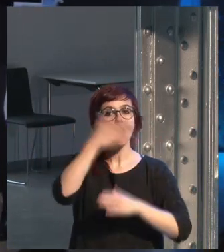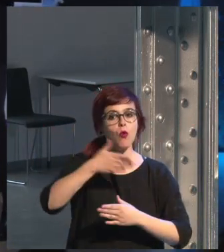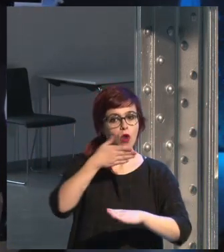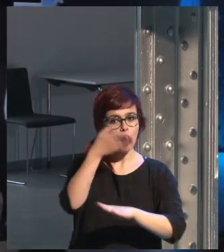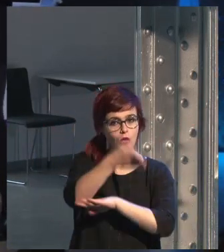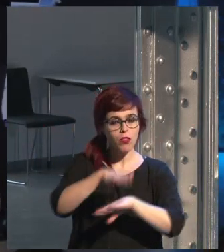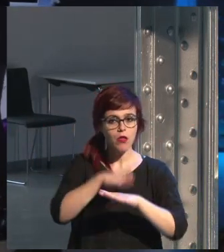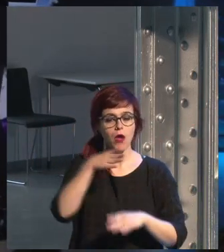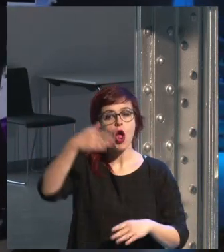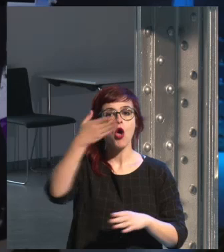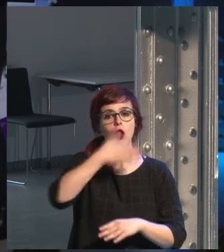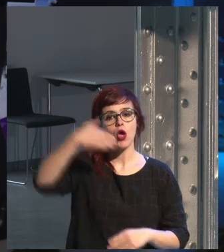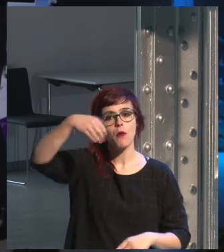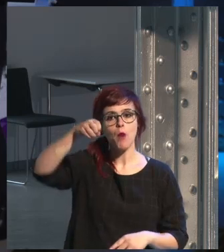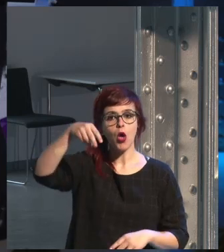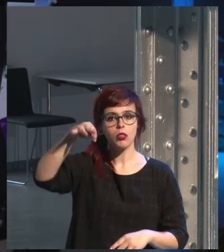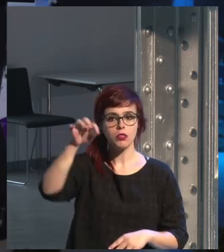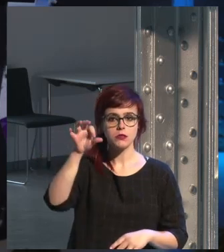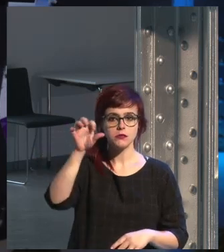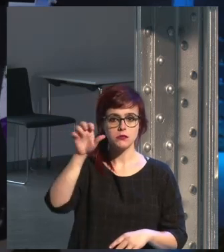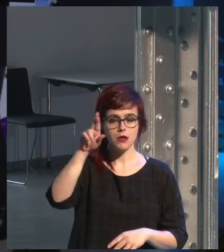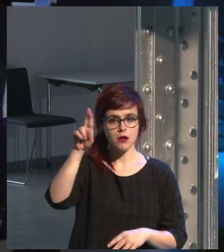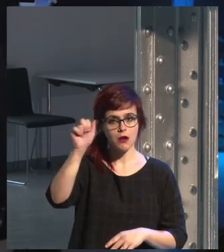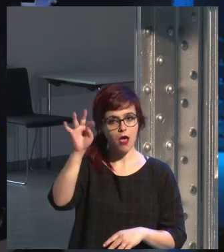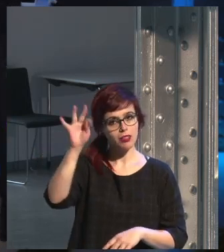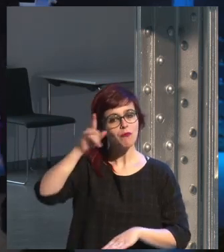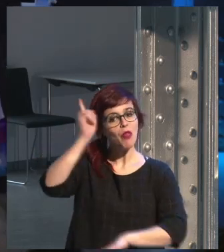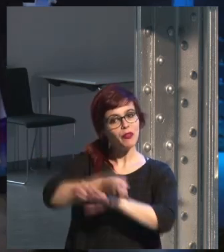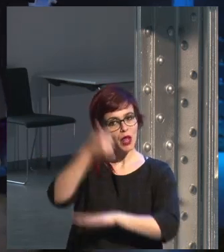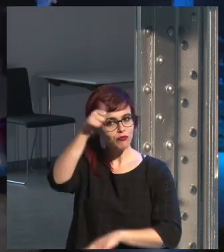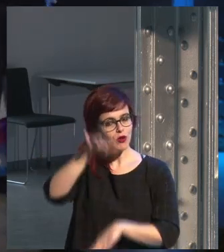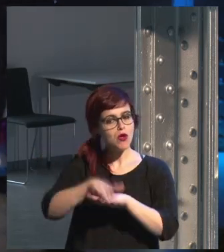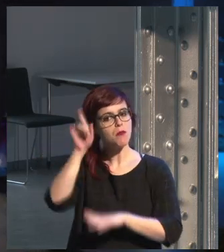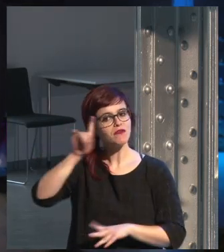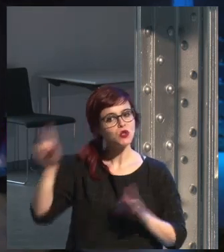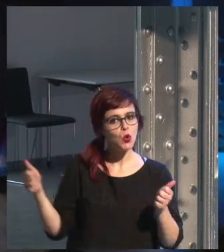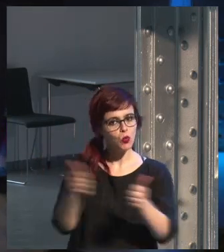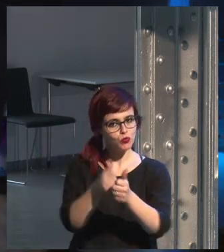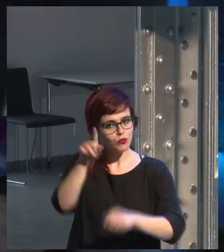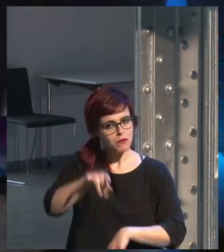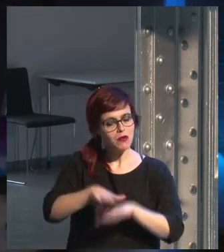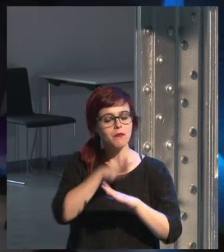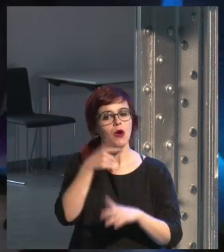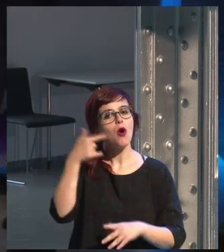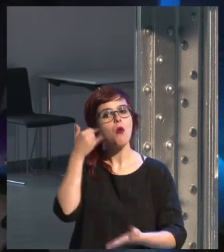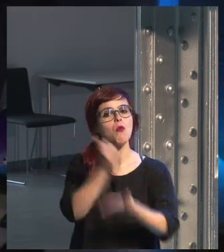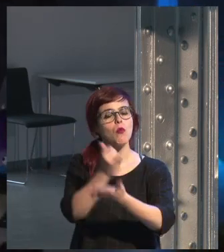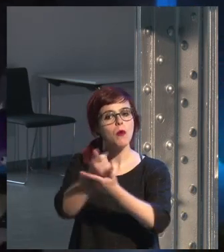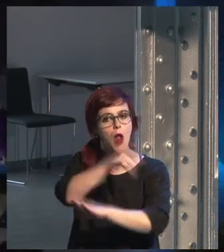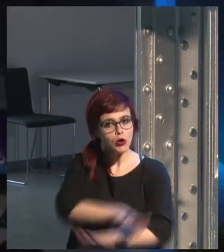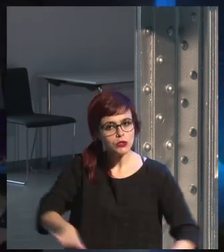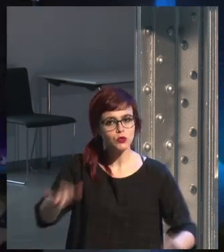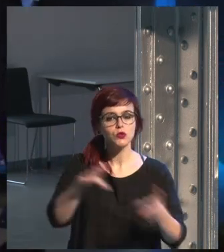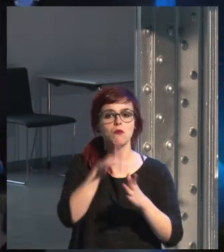colegio de Madrid, al Colegio Montserrat, que está aquí su director y su profesor, que yo os agradezco mucho que nos dejarais hacer este experimento. Se